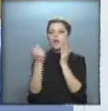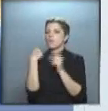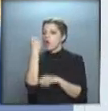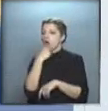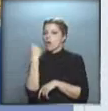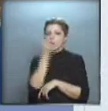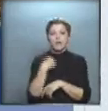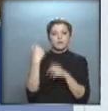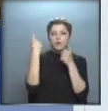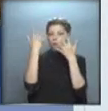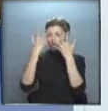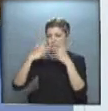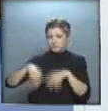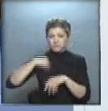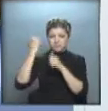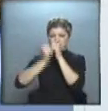lingüístico, normativo encima,